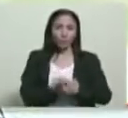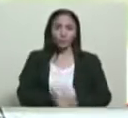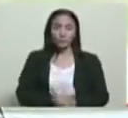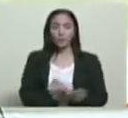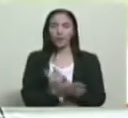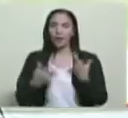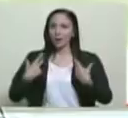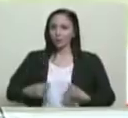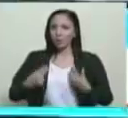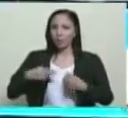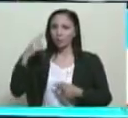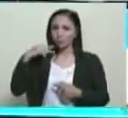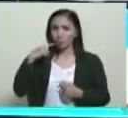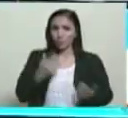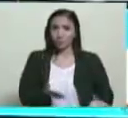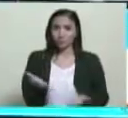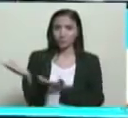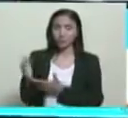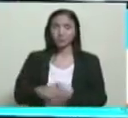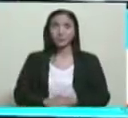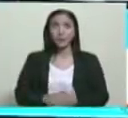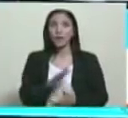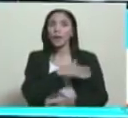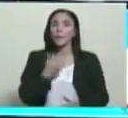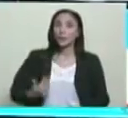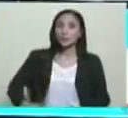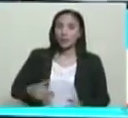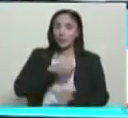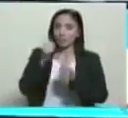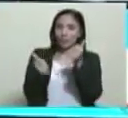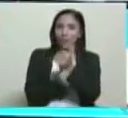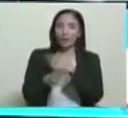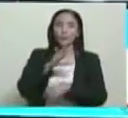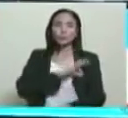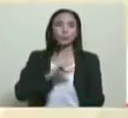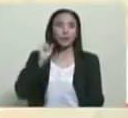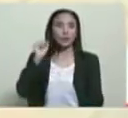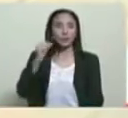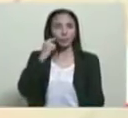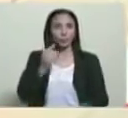Aristóbulo Isturiz, vicepresidente del socialismo, el profe.